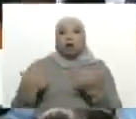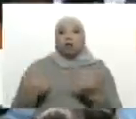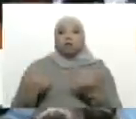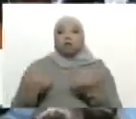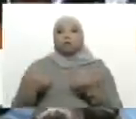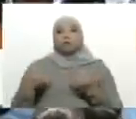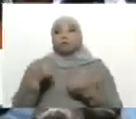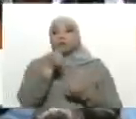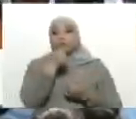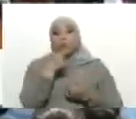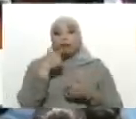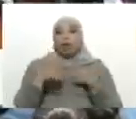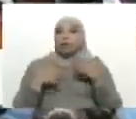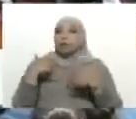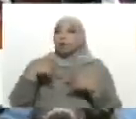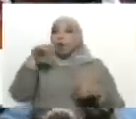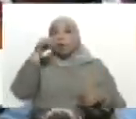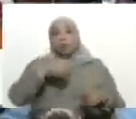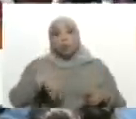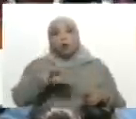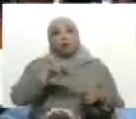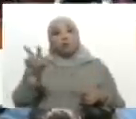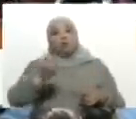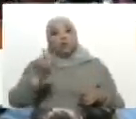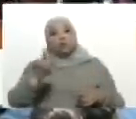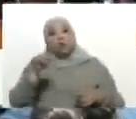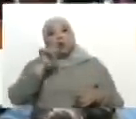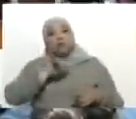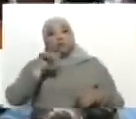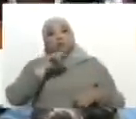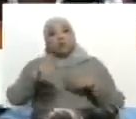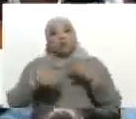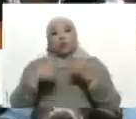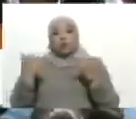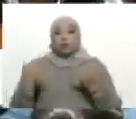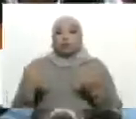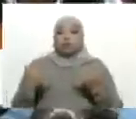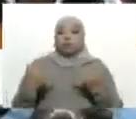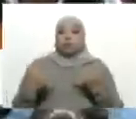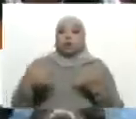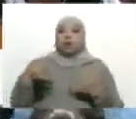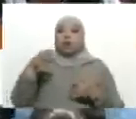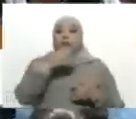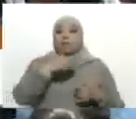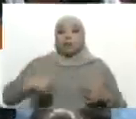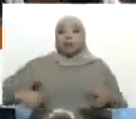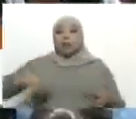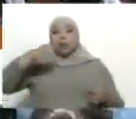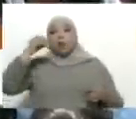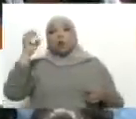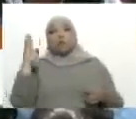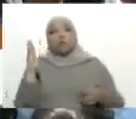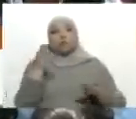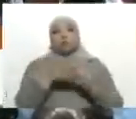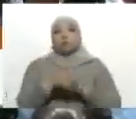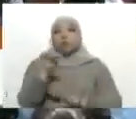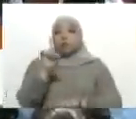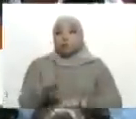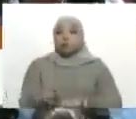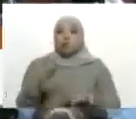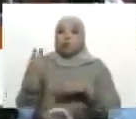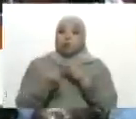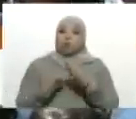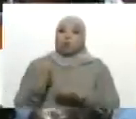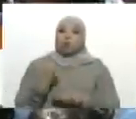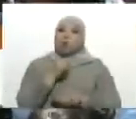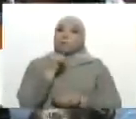extraordinarias las jornadas del pueblo venezolano rechazando el decreto de Obama el decreto injerencista calificado como